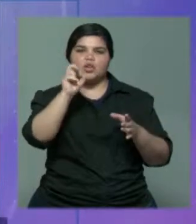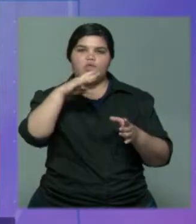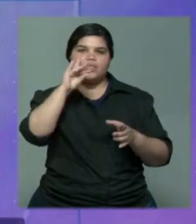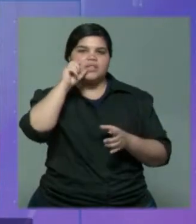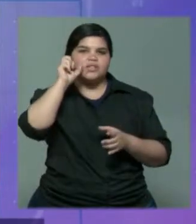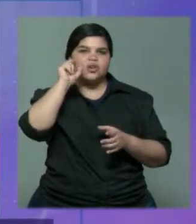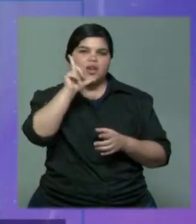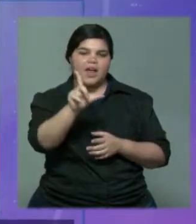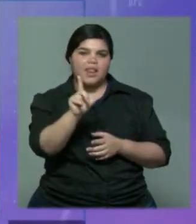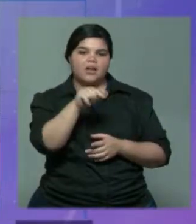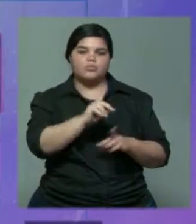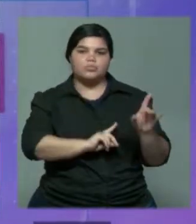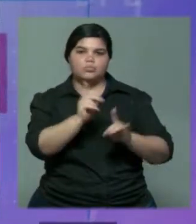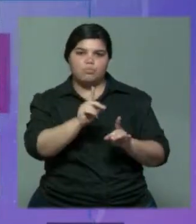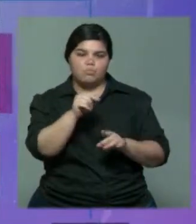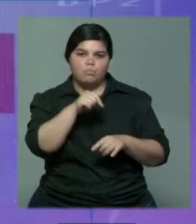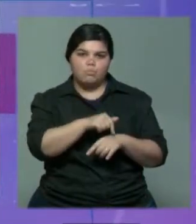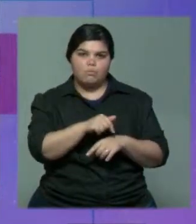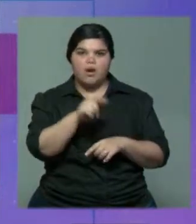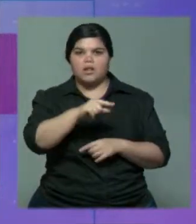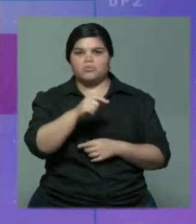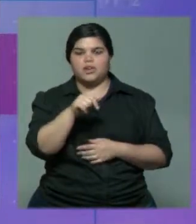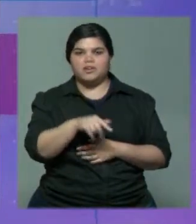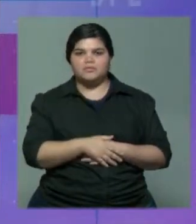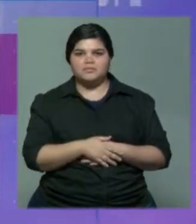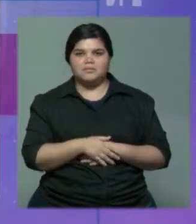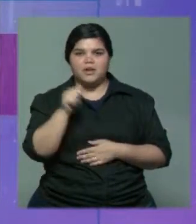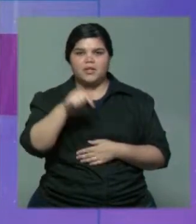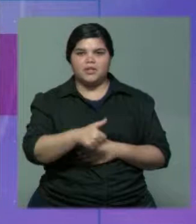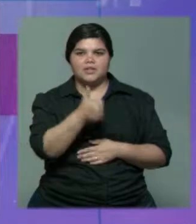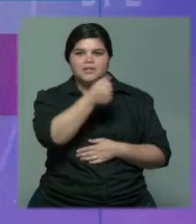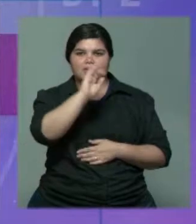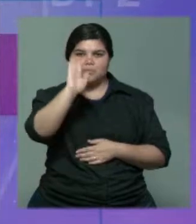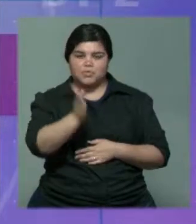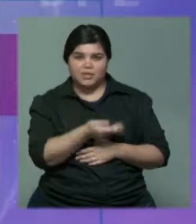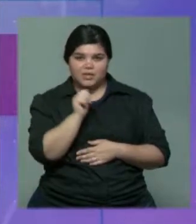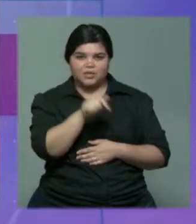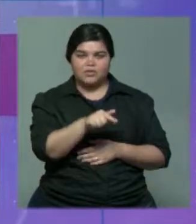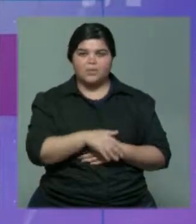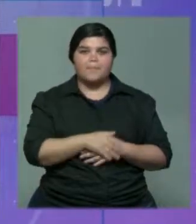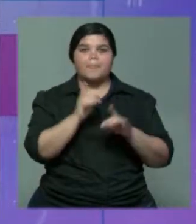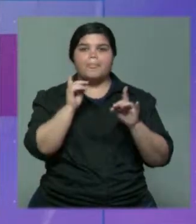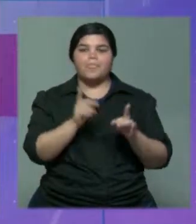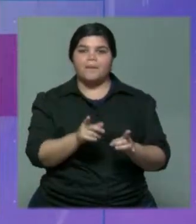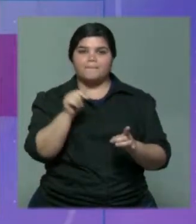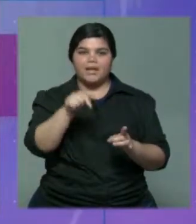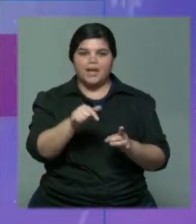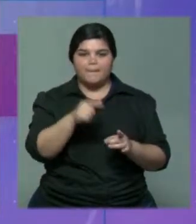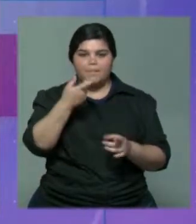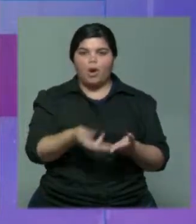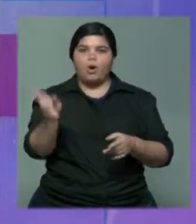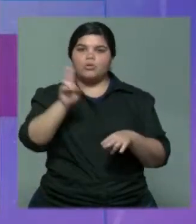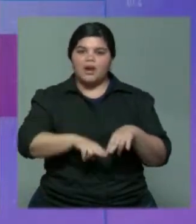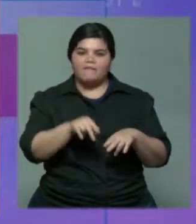partes, pero de acuerdo a lo que aprobamos en las últimas 2 reuniones de comisión, lo que se fijó es que para los reincidentes no es posible la